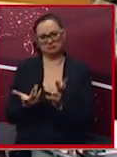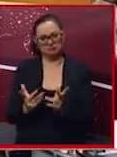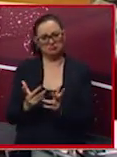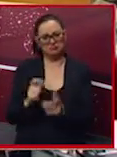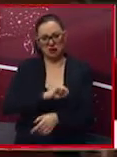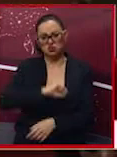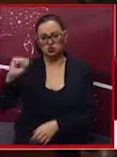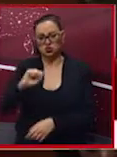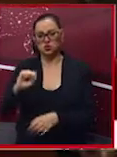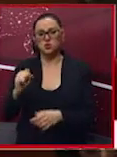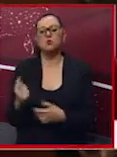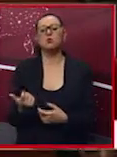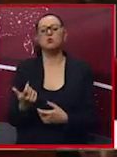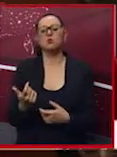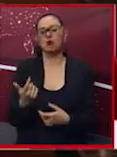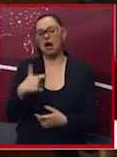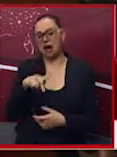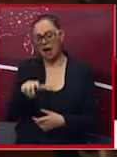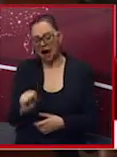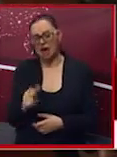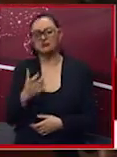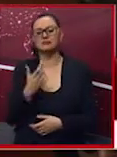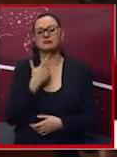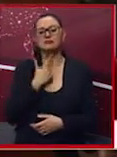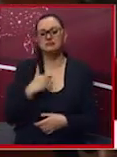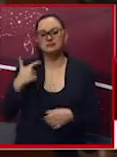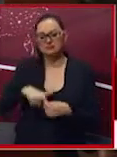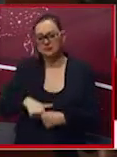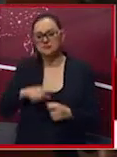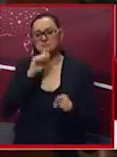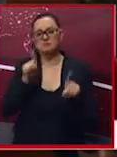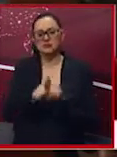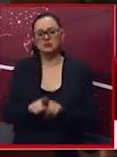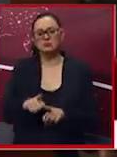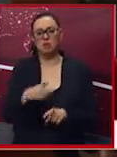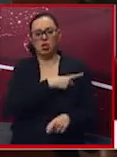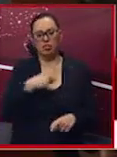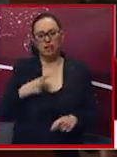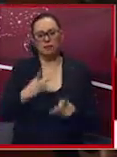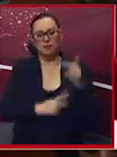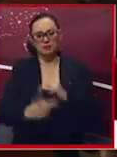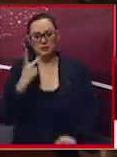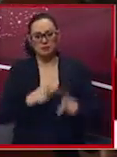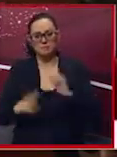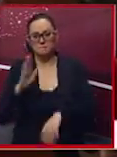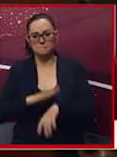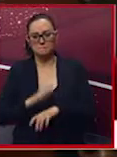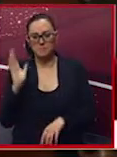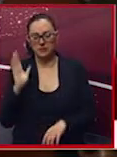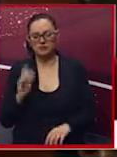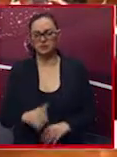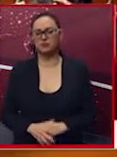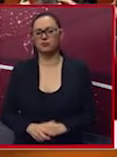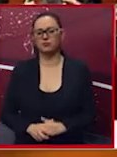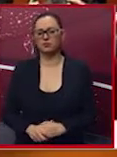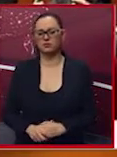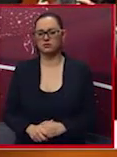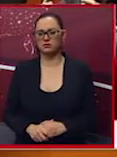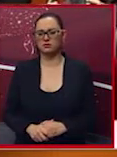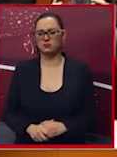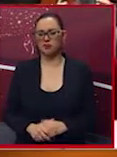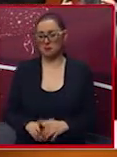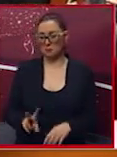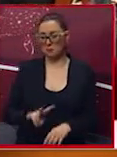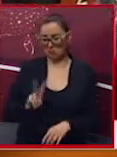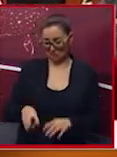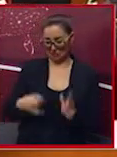a combustibles y también el aumento de la deuda pública del país. ¿Sirvió la reforma